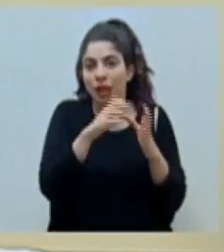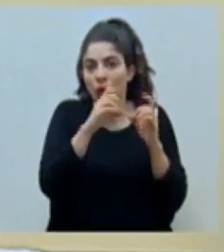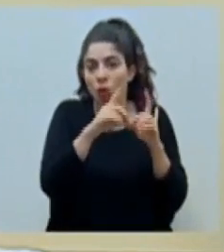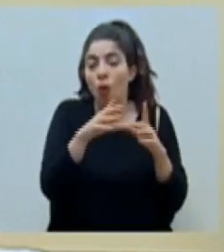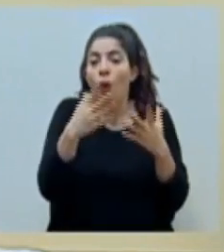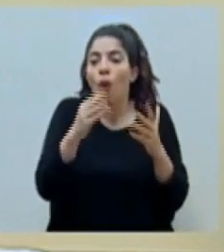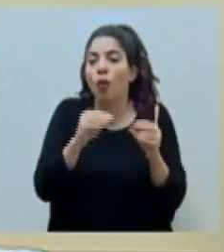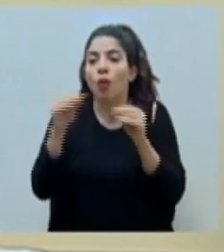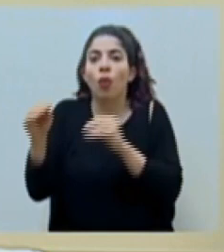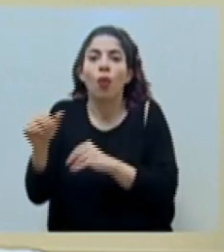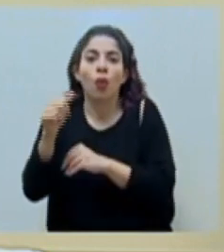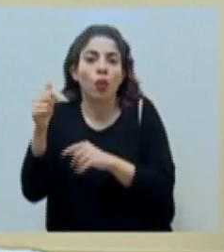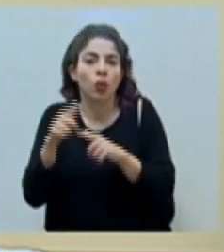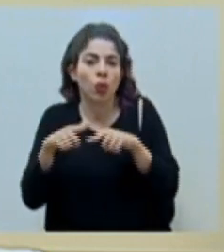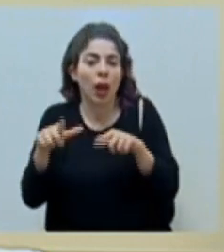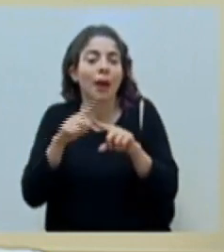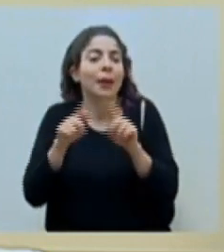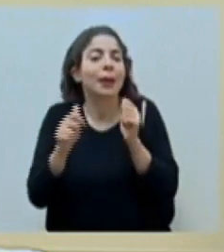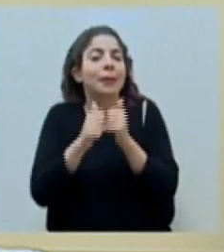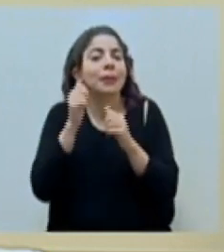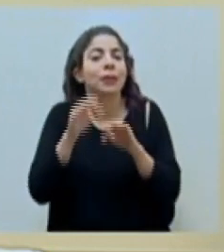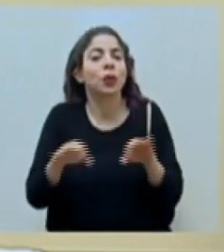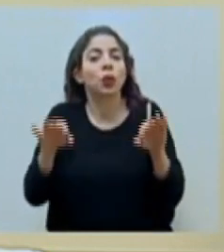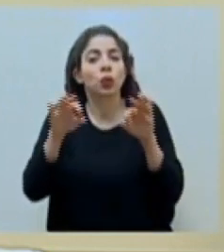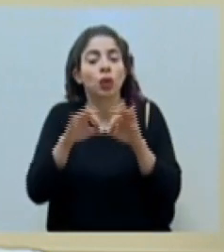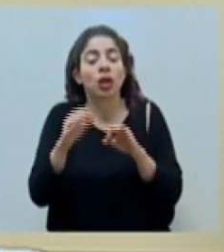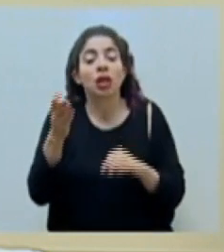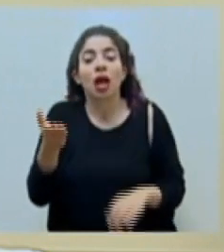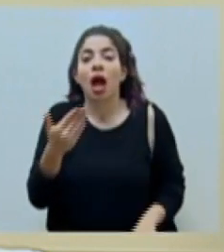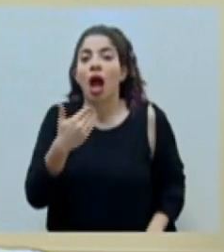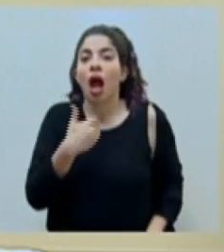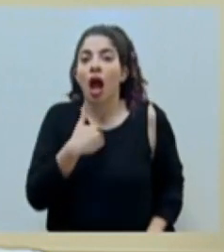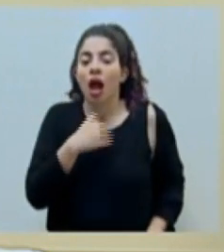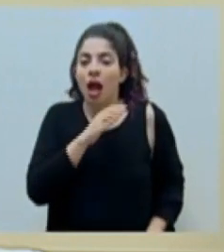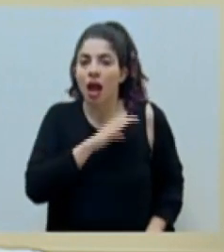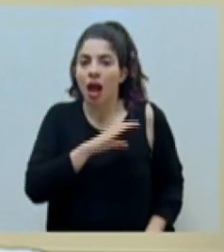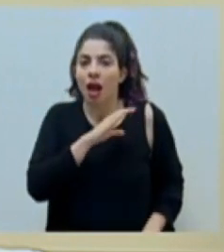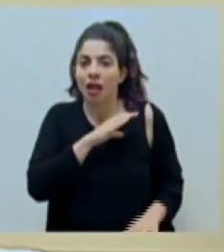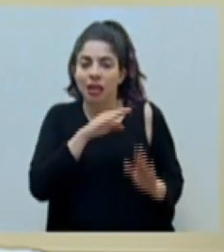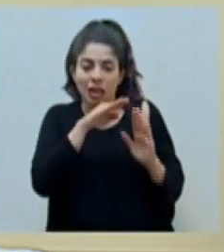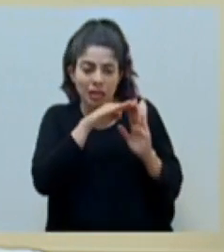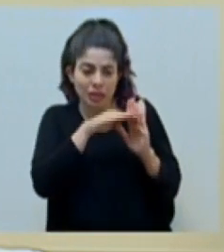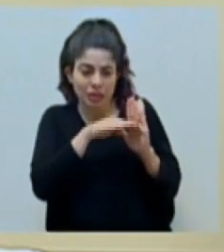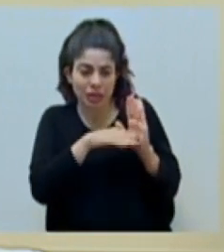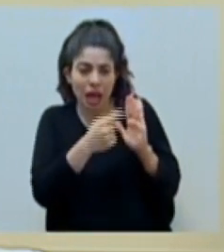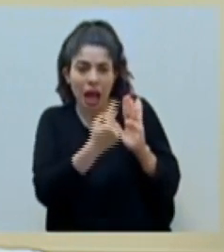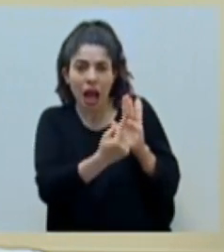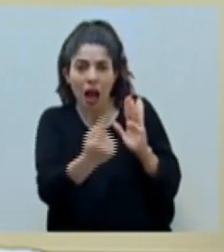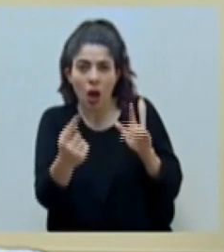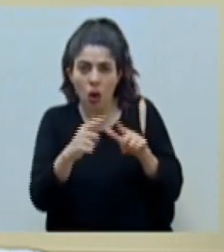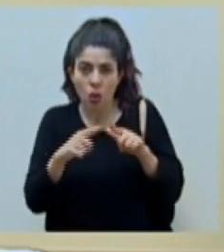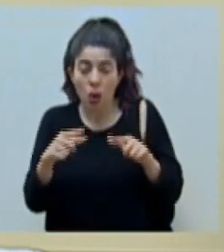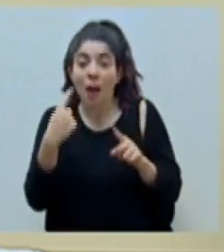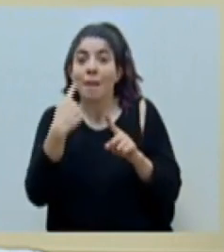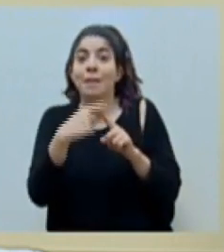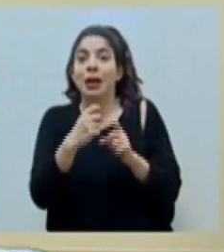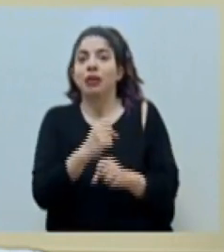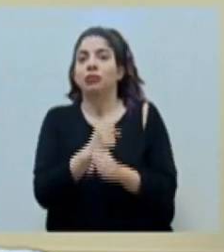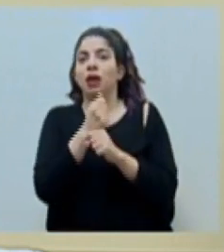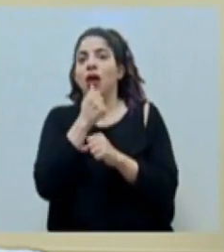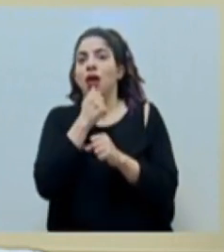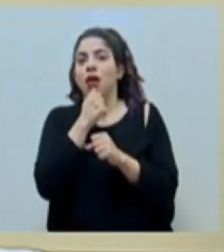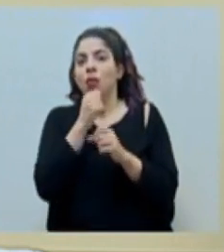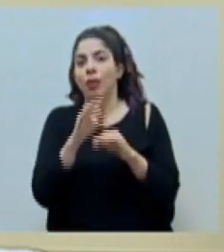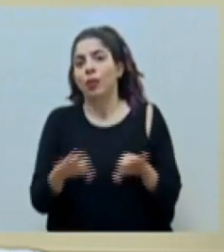otra infraestructura, pero lo importante aquí es que hay una caracterización de todos los centros educativos, y el suministro de agua es vital,